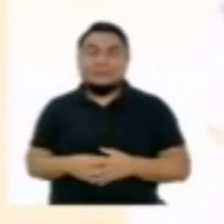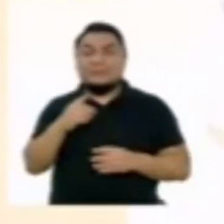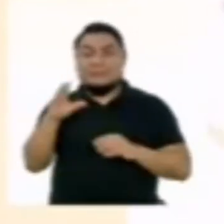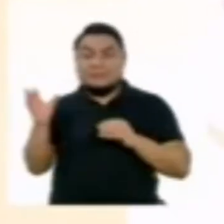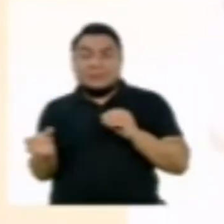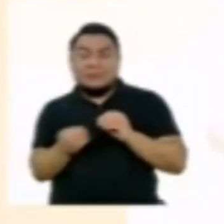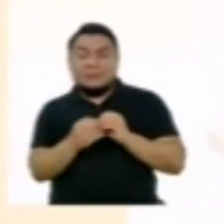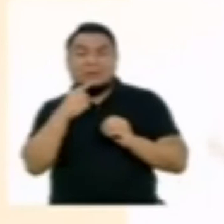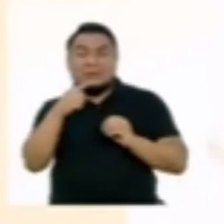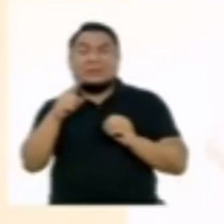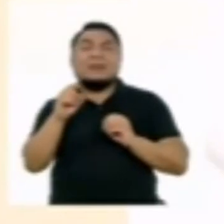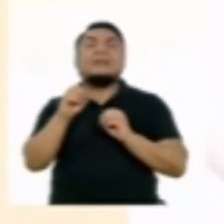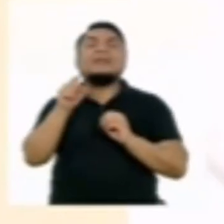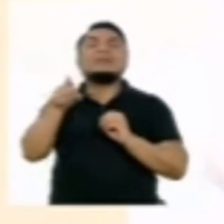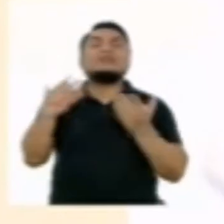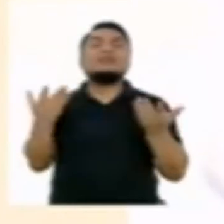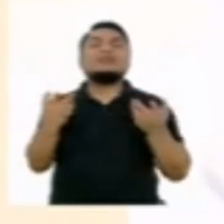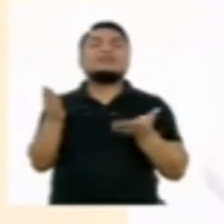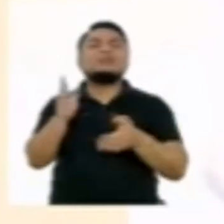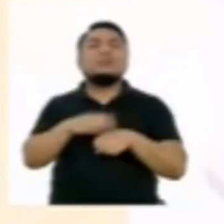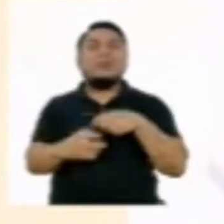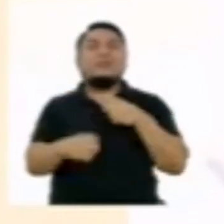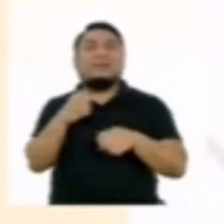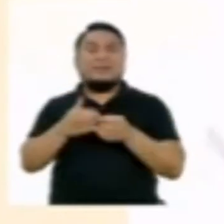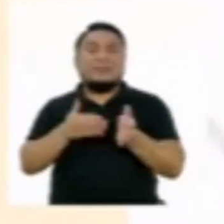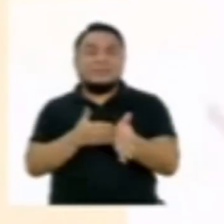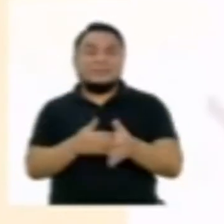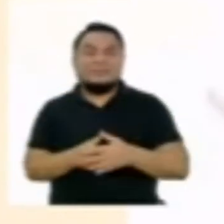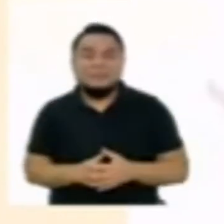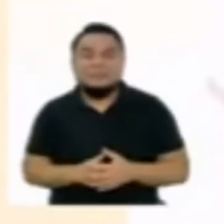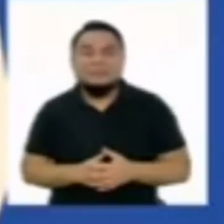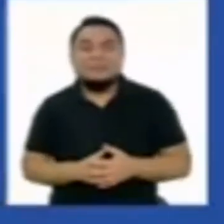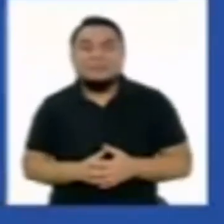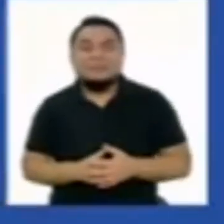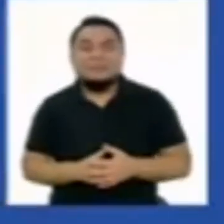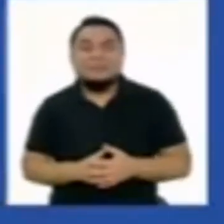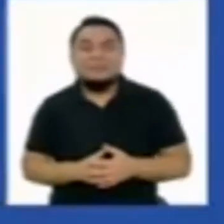incluiremos en el fanzine sobre el problema de la congestión vehicular.